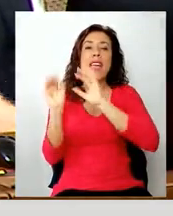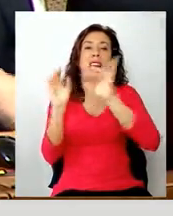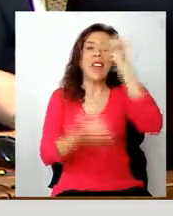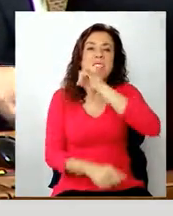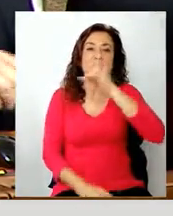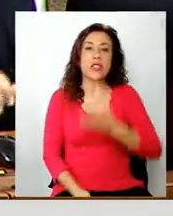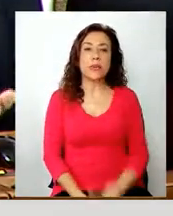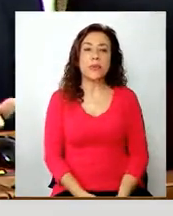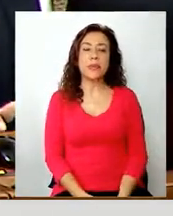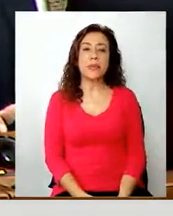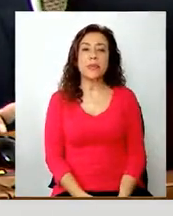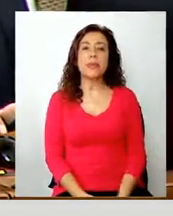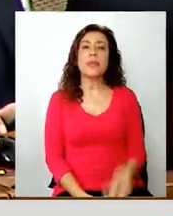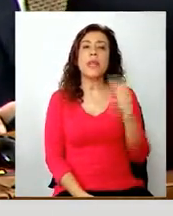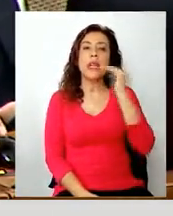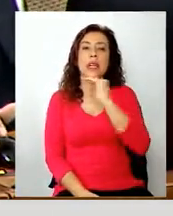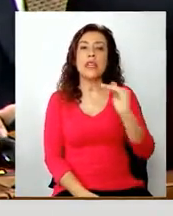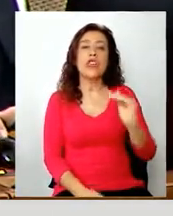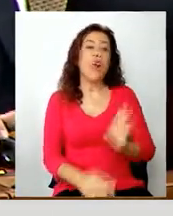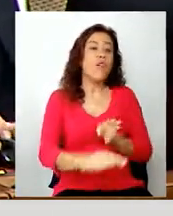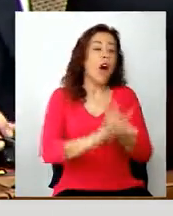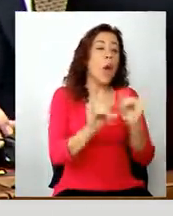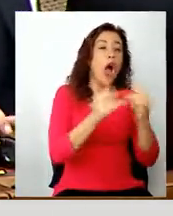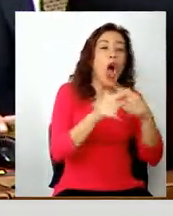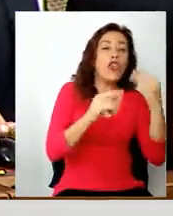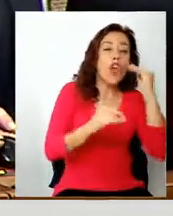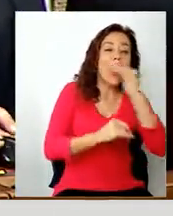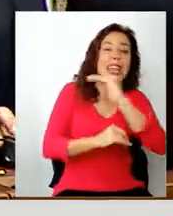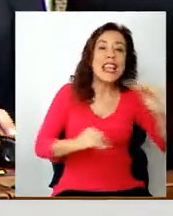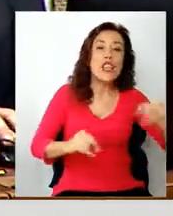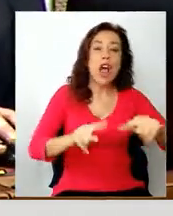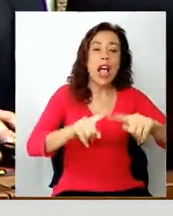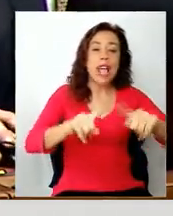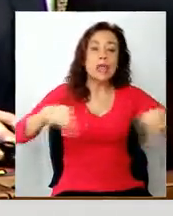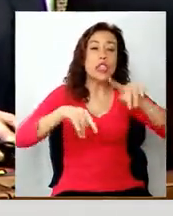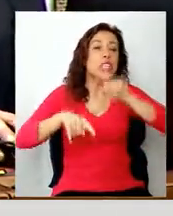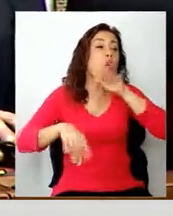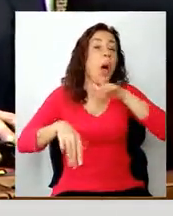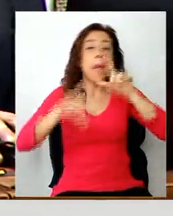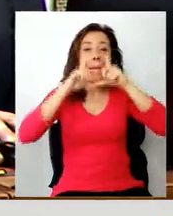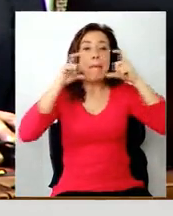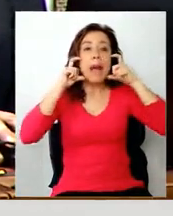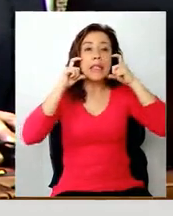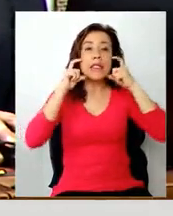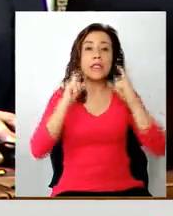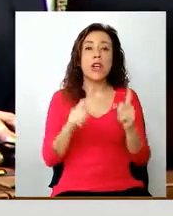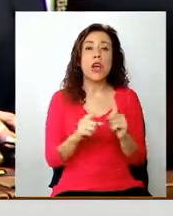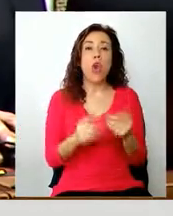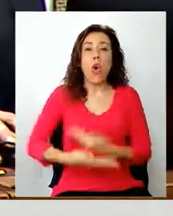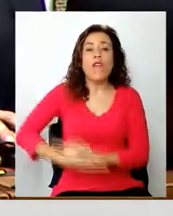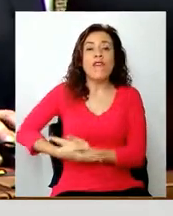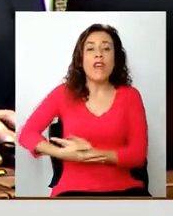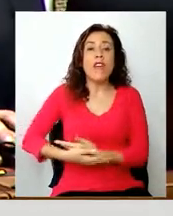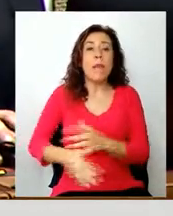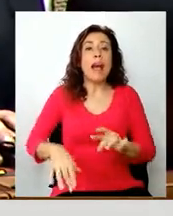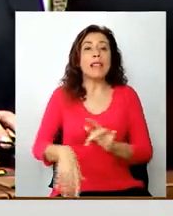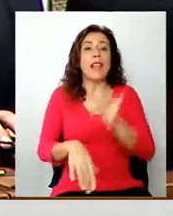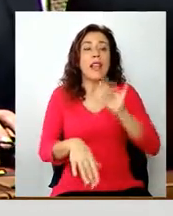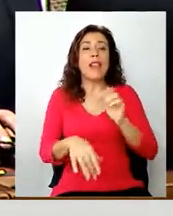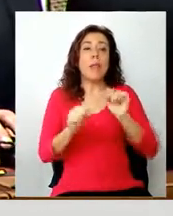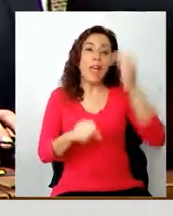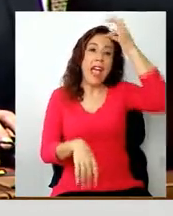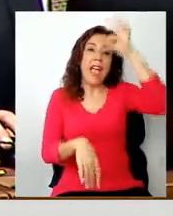los niños se reúnen con otros niños en espacios sin mascarillas y tampoco considera que son las guaguas las más vulnerables a enfermedades como el virus